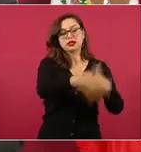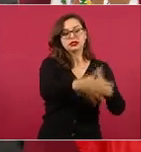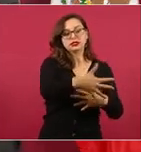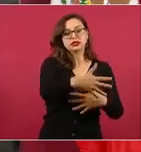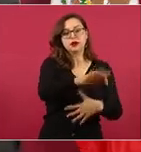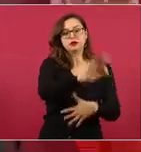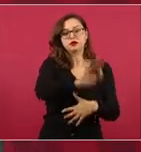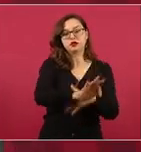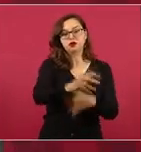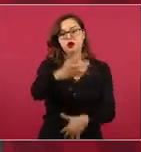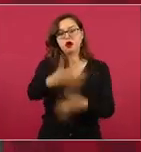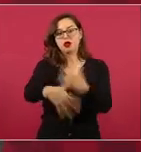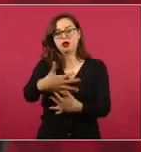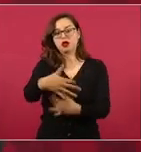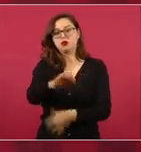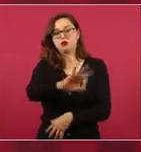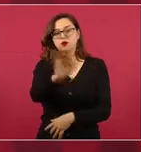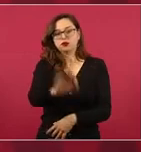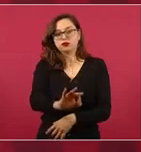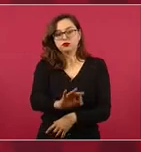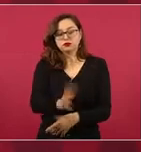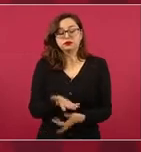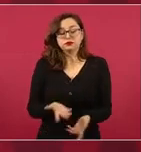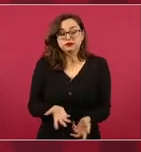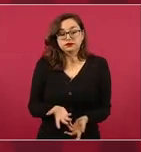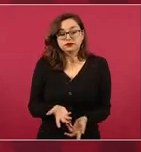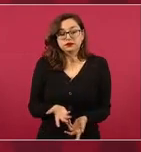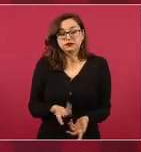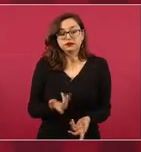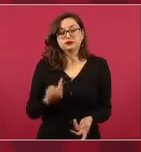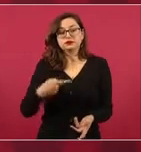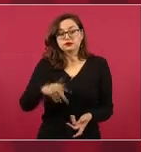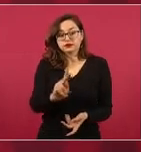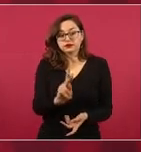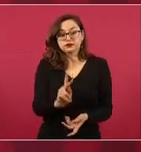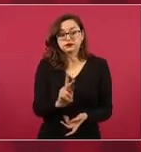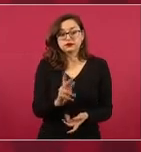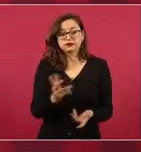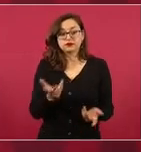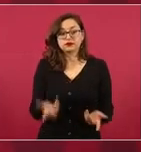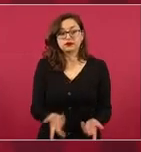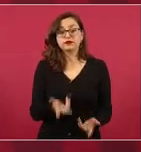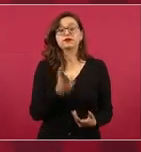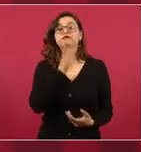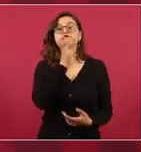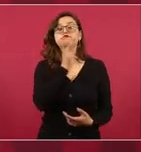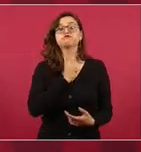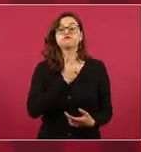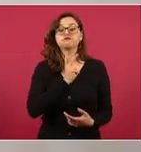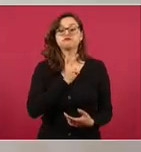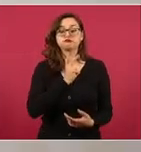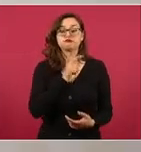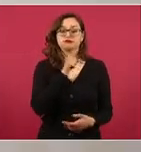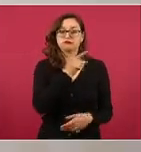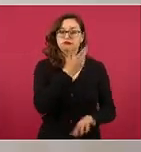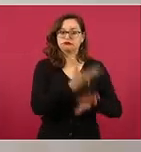15. Sin embargo, como es una empresa petrolera fuerte,